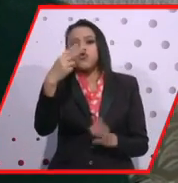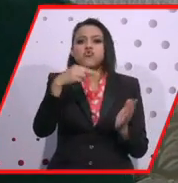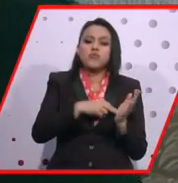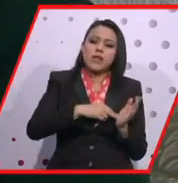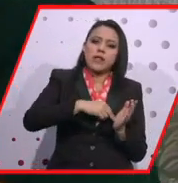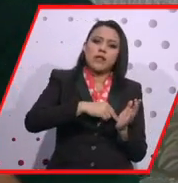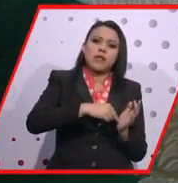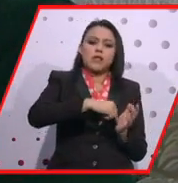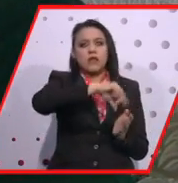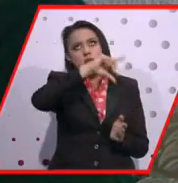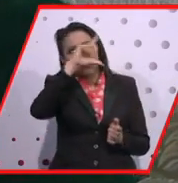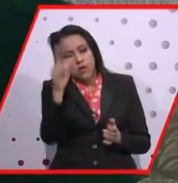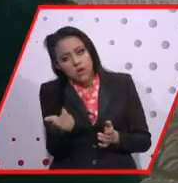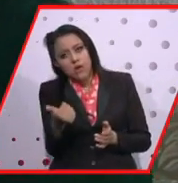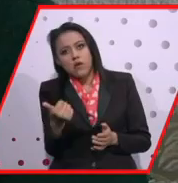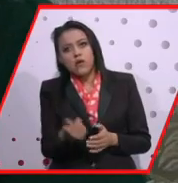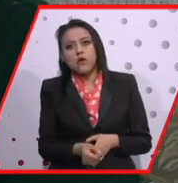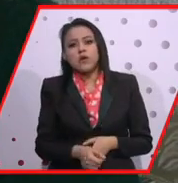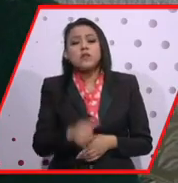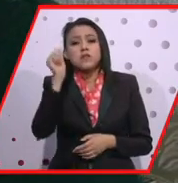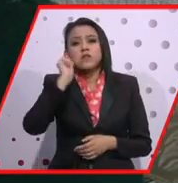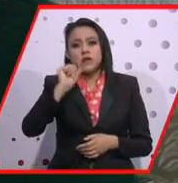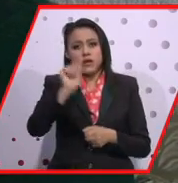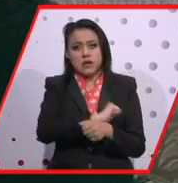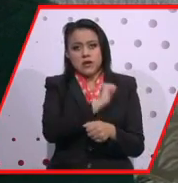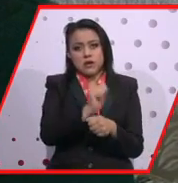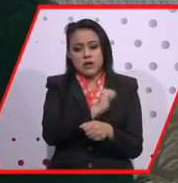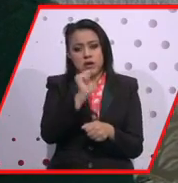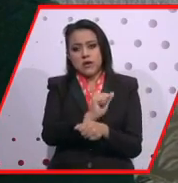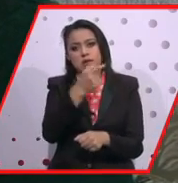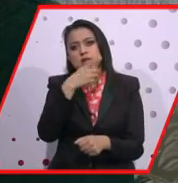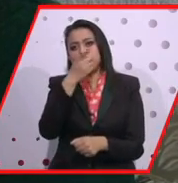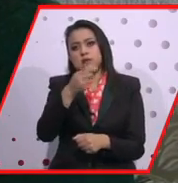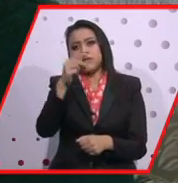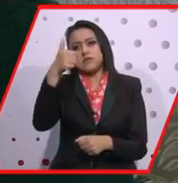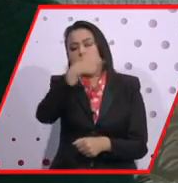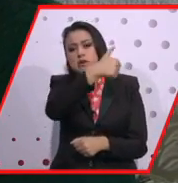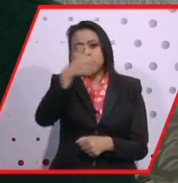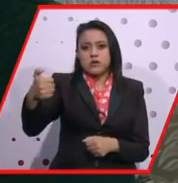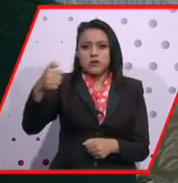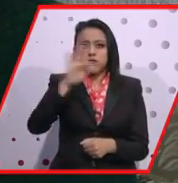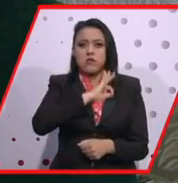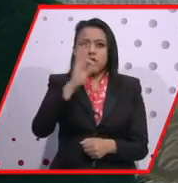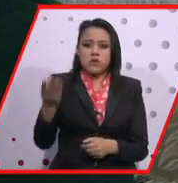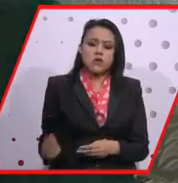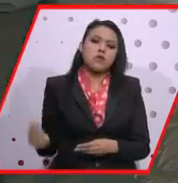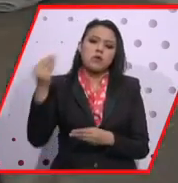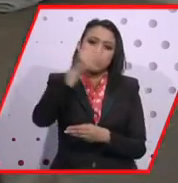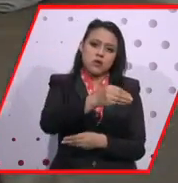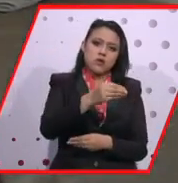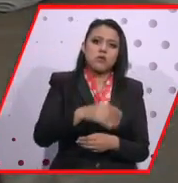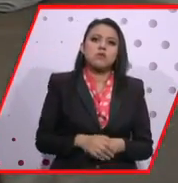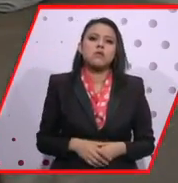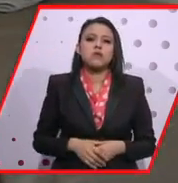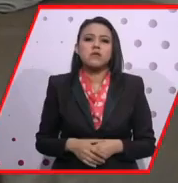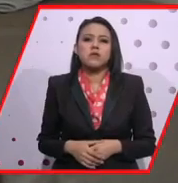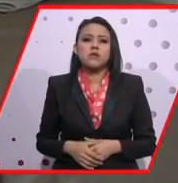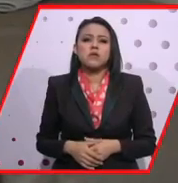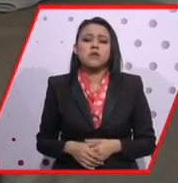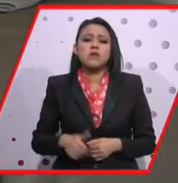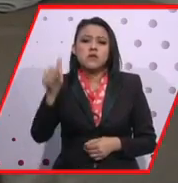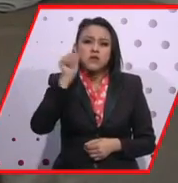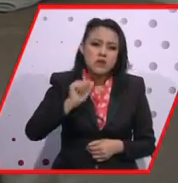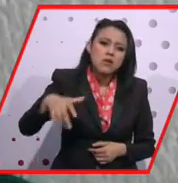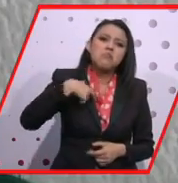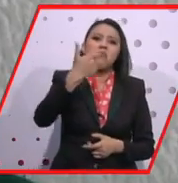pesos. Aparte, lo que me cobró el carro, 600 pesos para ir a llevárselos a donde él me dijo. Defraudadas y golpeadas